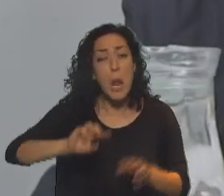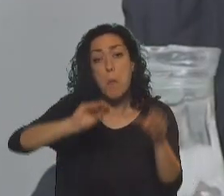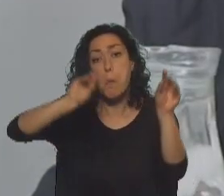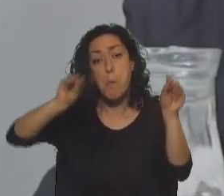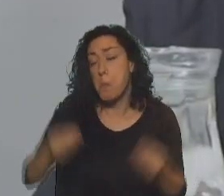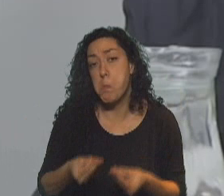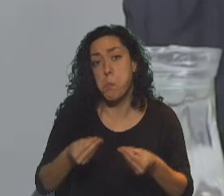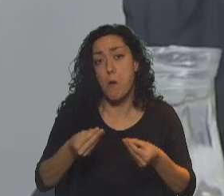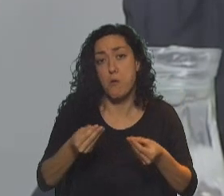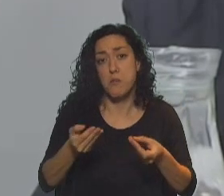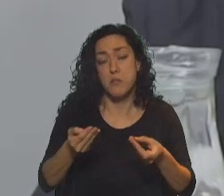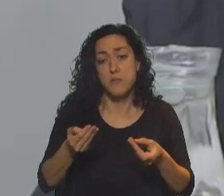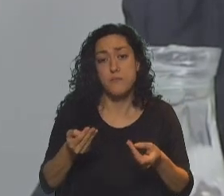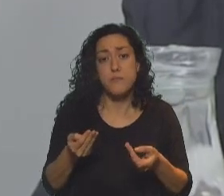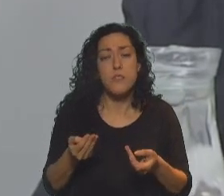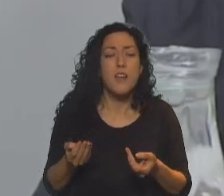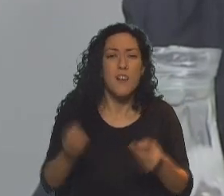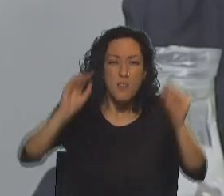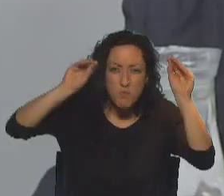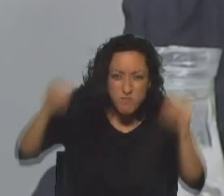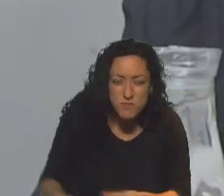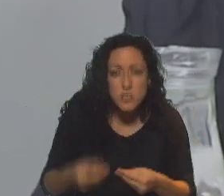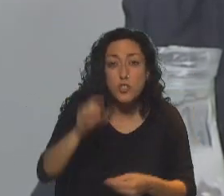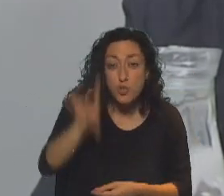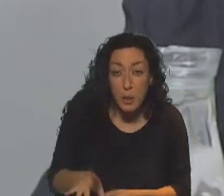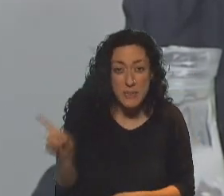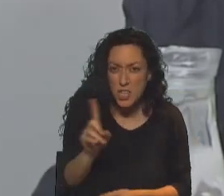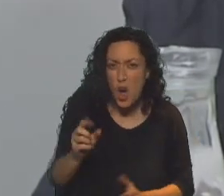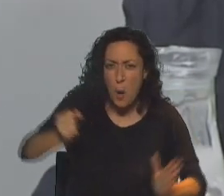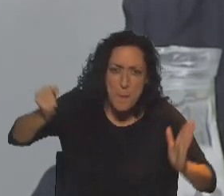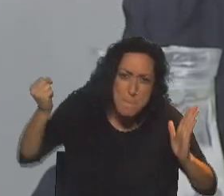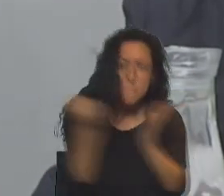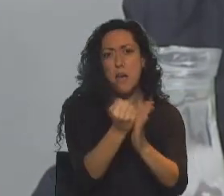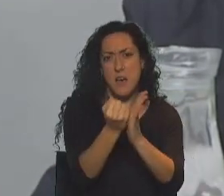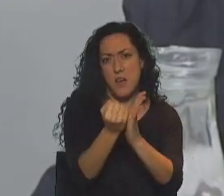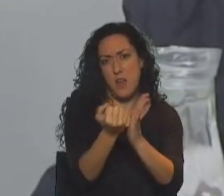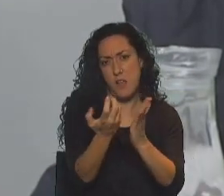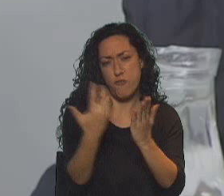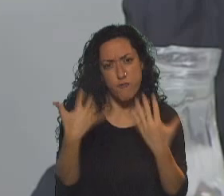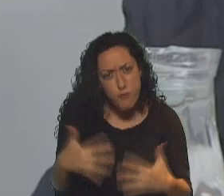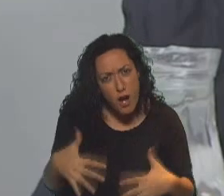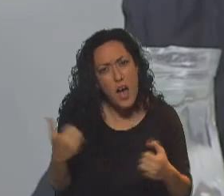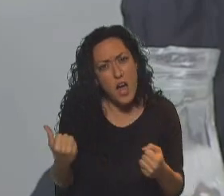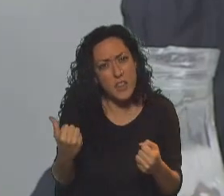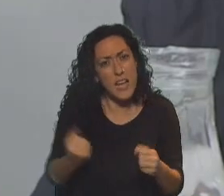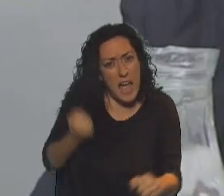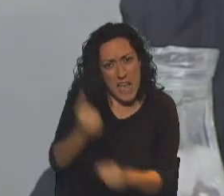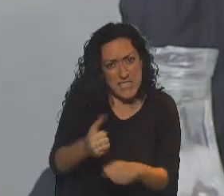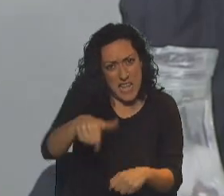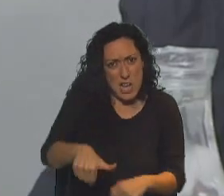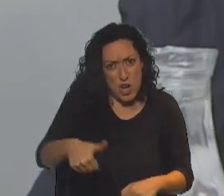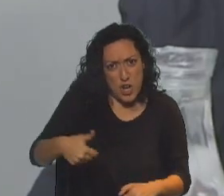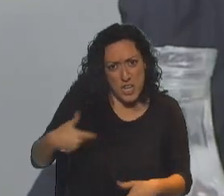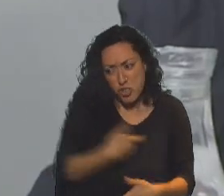no solamente fracasaron, sino que dejaron tragedias, secuelas, heridas que la sociedad todavía